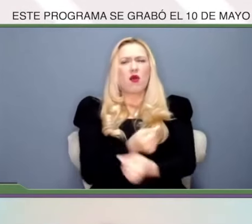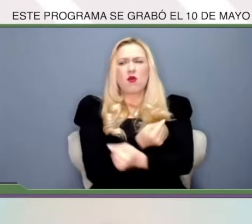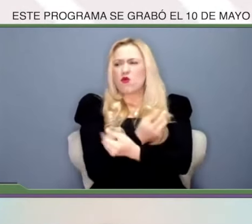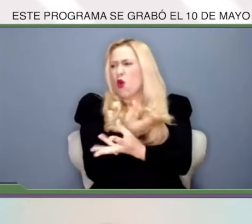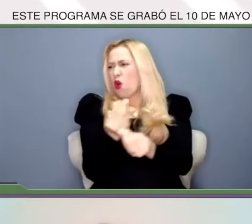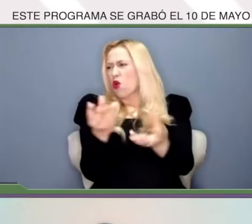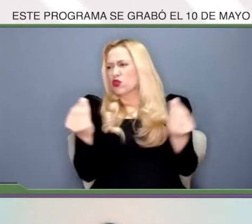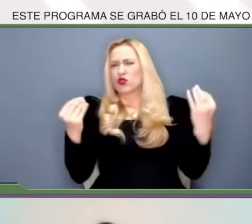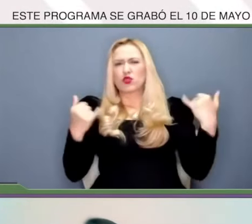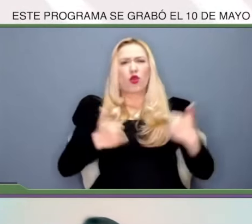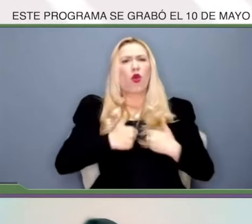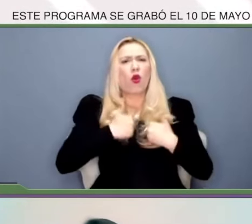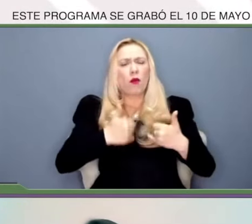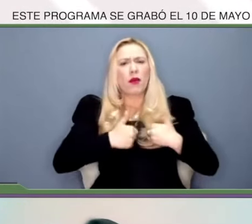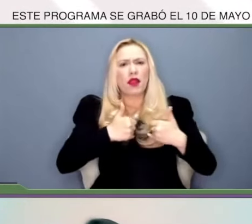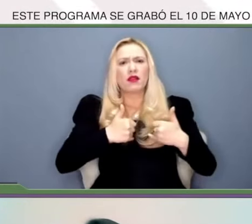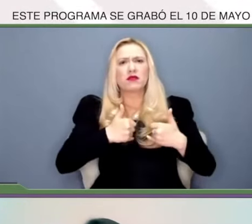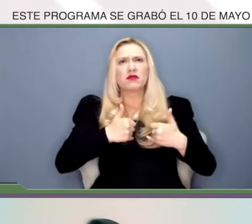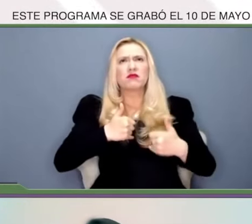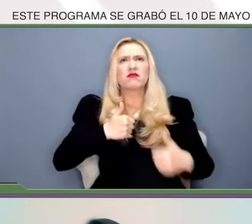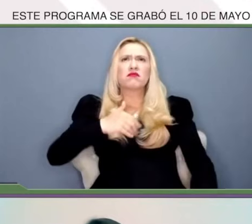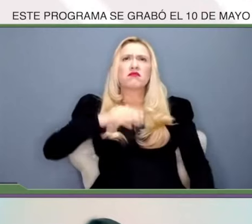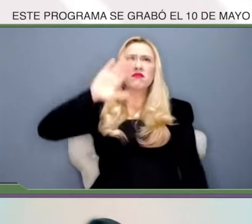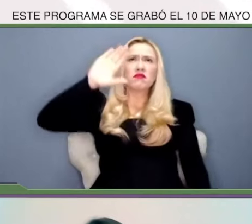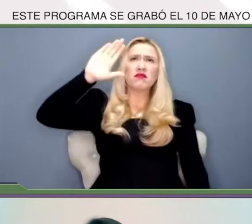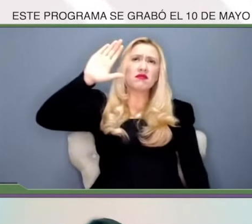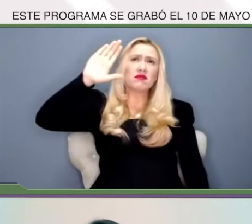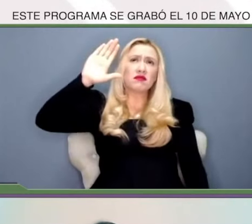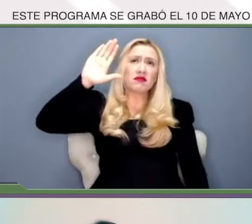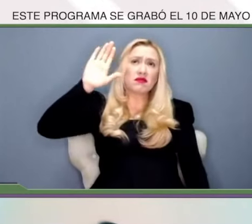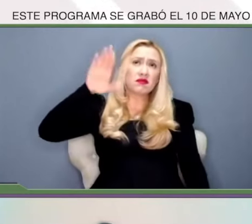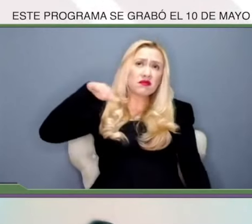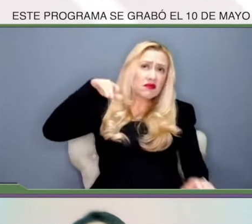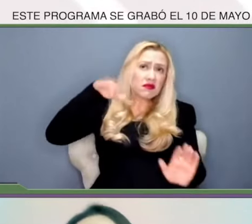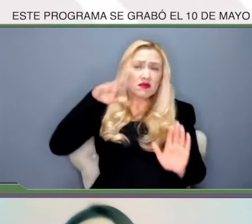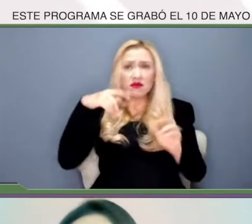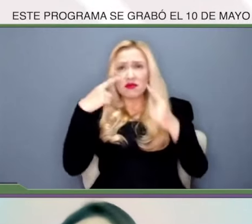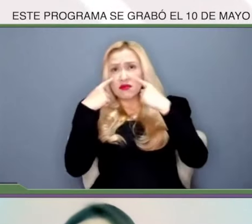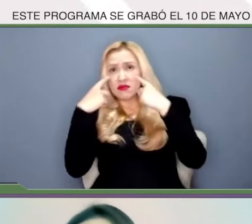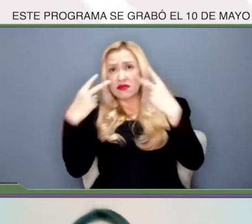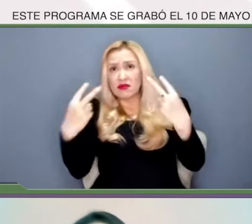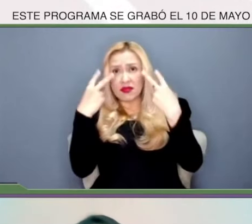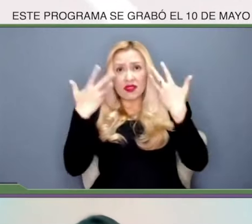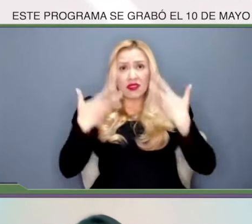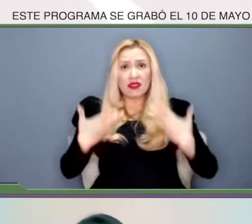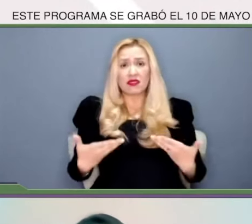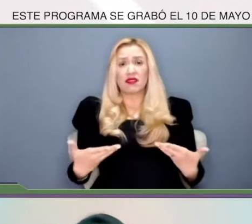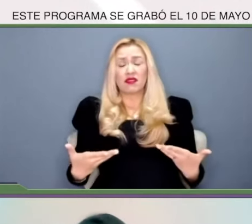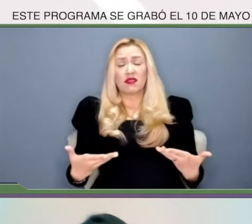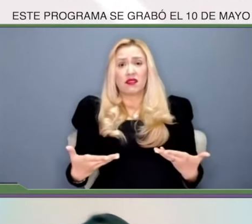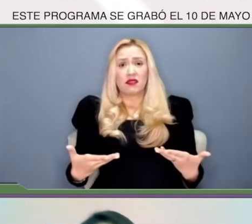jóvenes que hemos alzado la voz para visibilizar lo que nos ha pasado, ya que